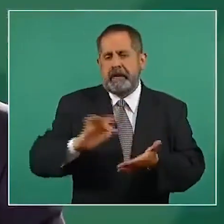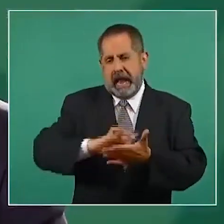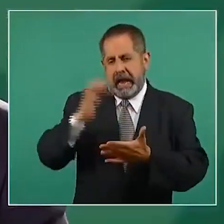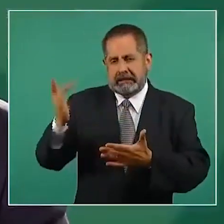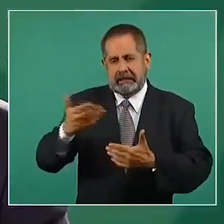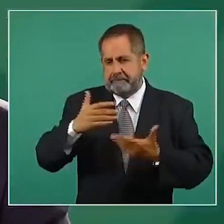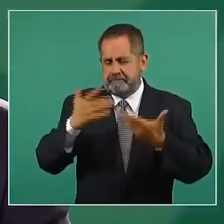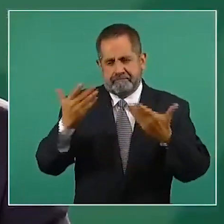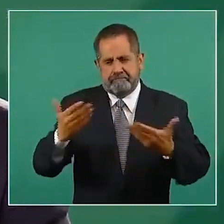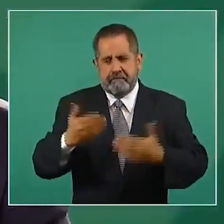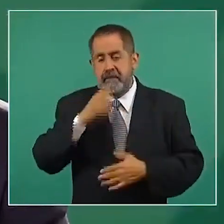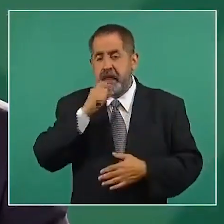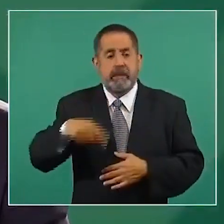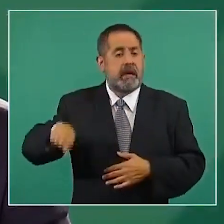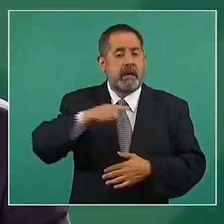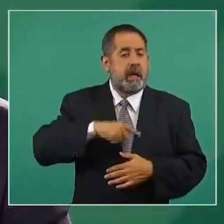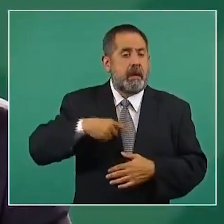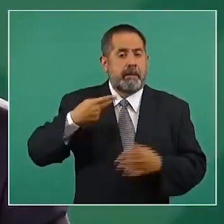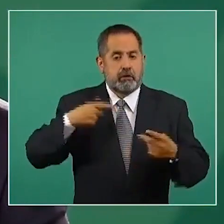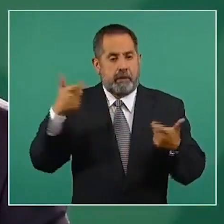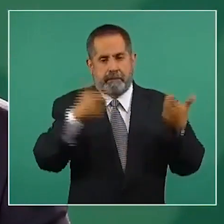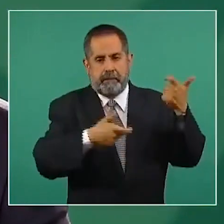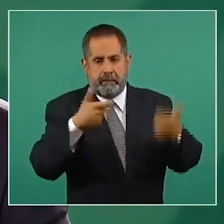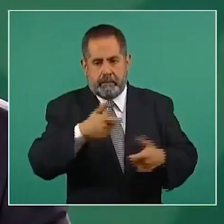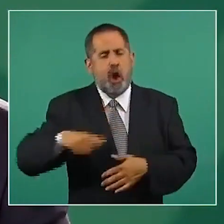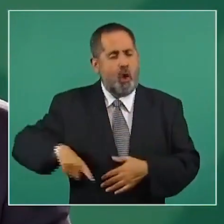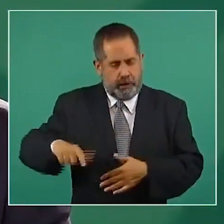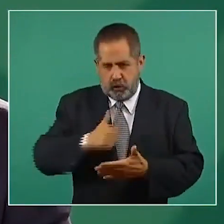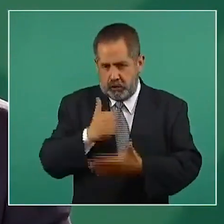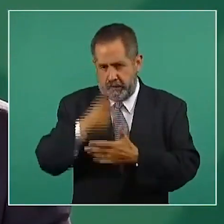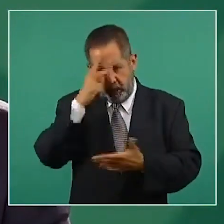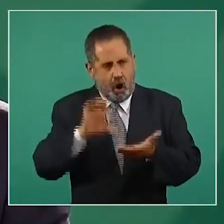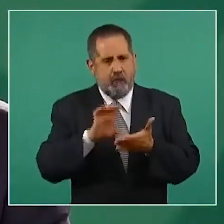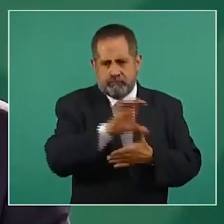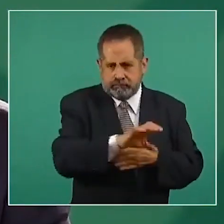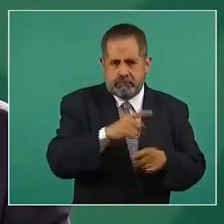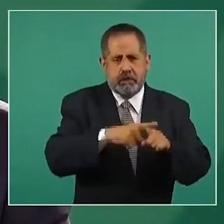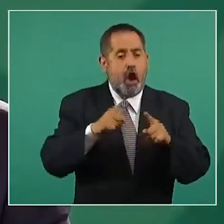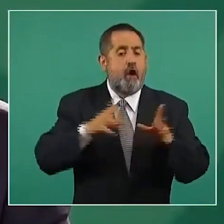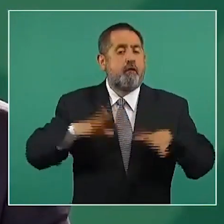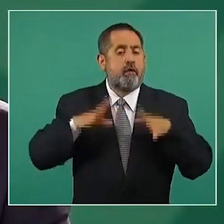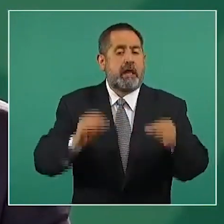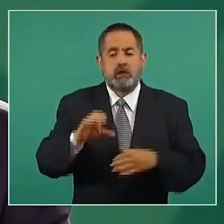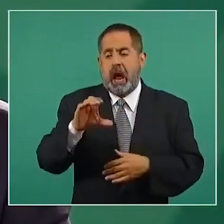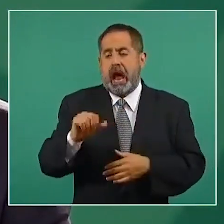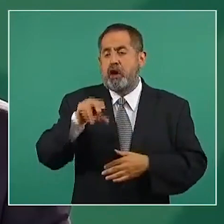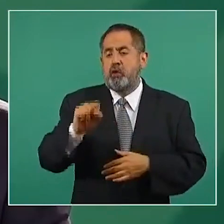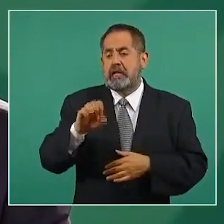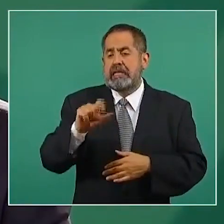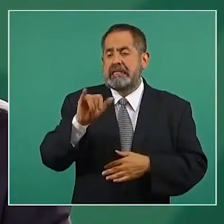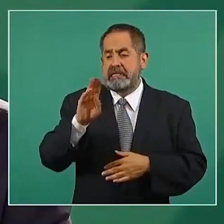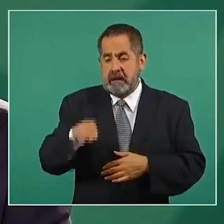desde luego también a los patrocinadores, el Gobierno de la Ciudad de México y la Fundación Carlos Slim para la